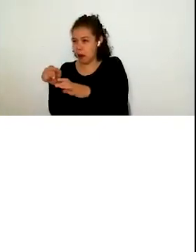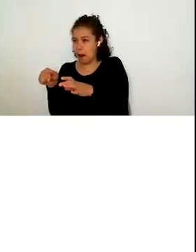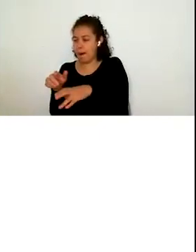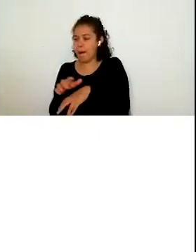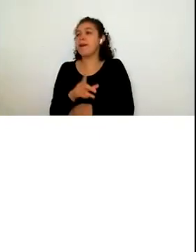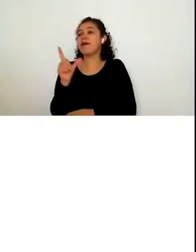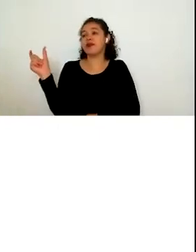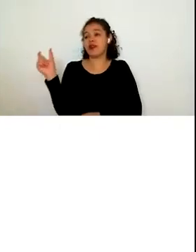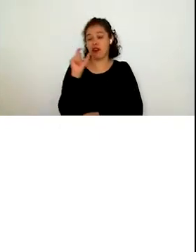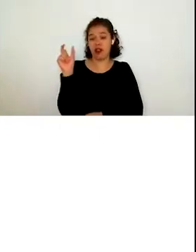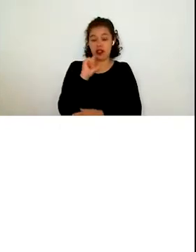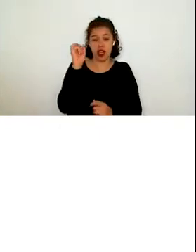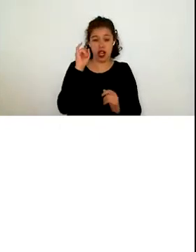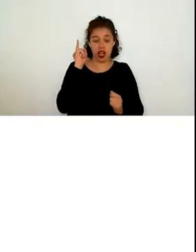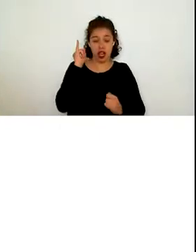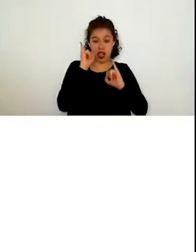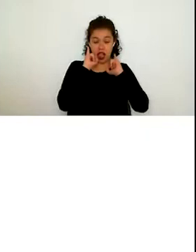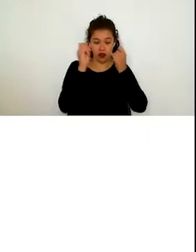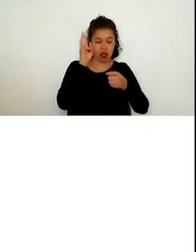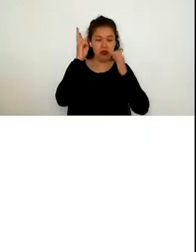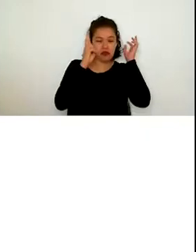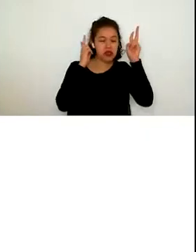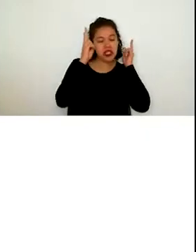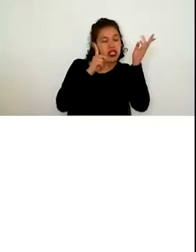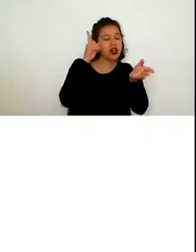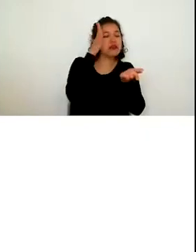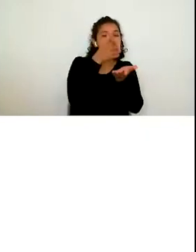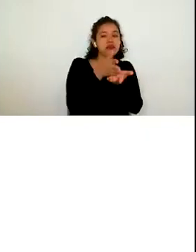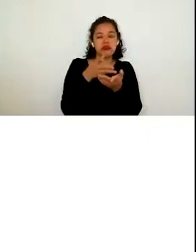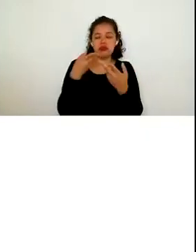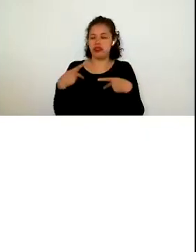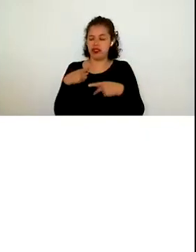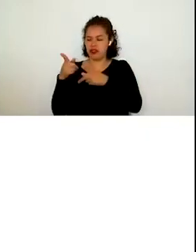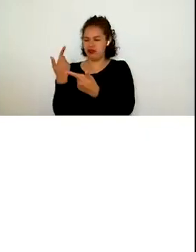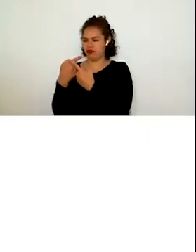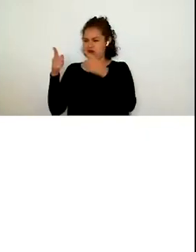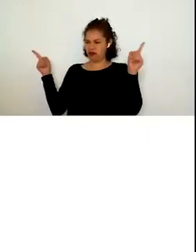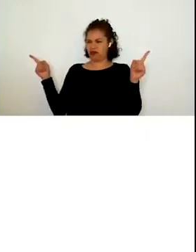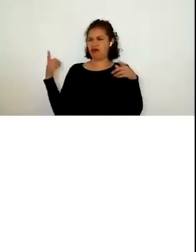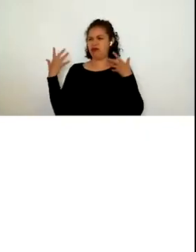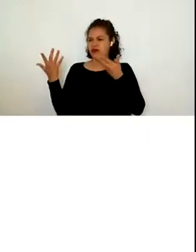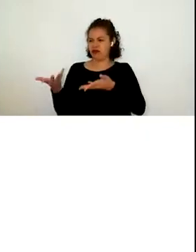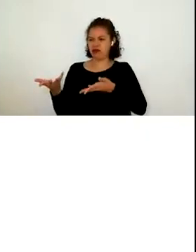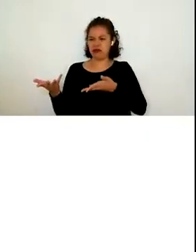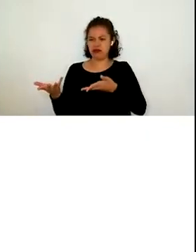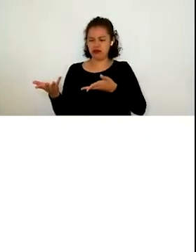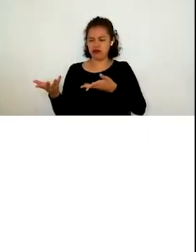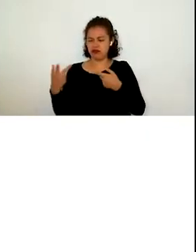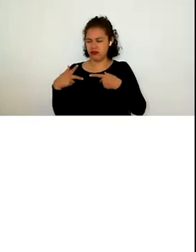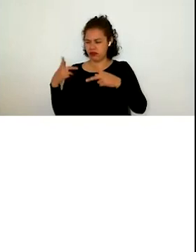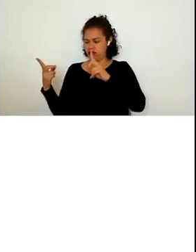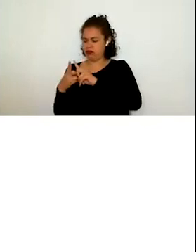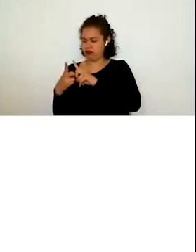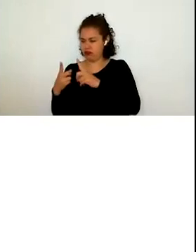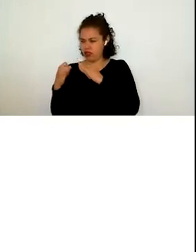de que la Junta realiza una visita, llegan a encontrar a personas ajenas a la institución